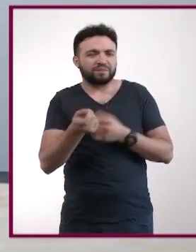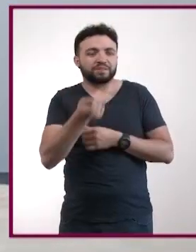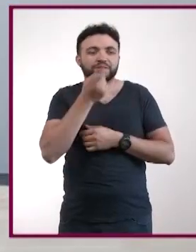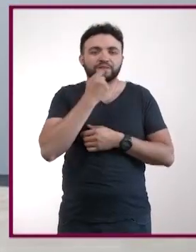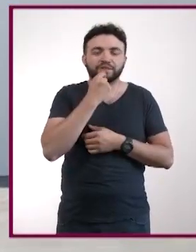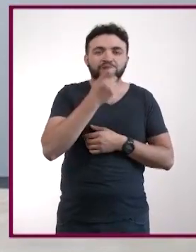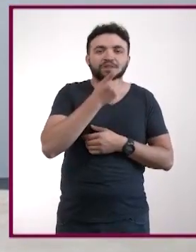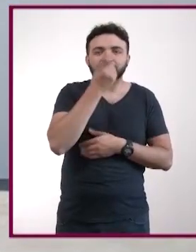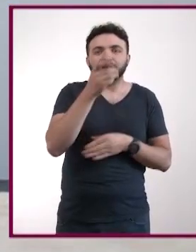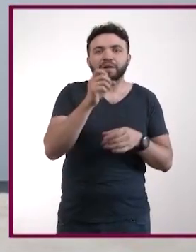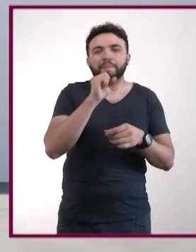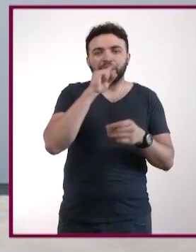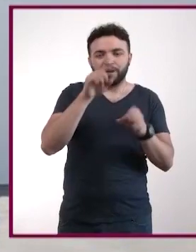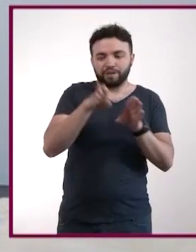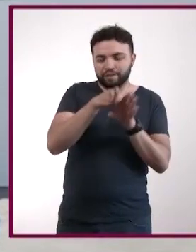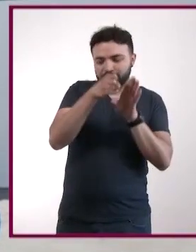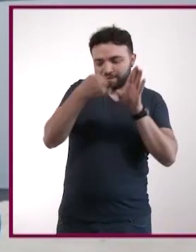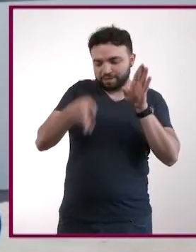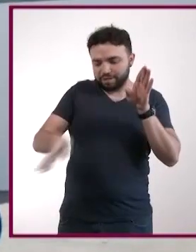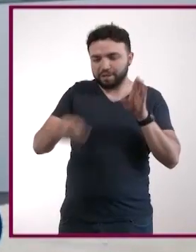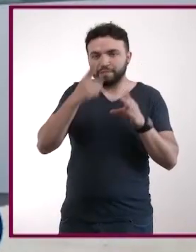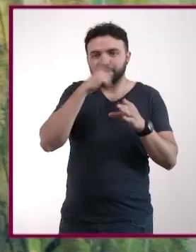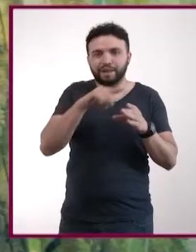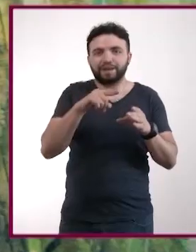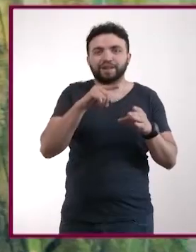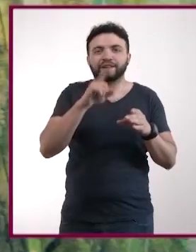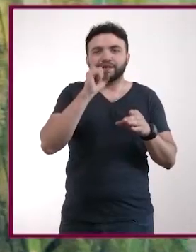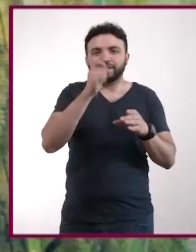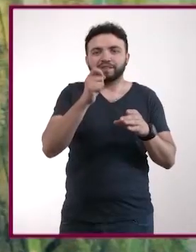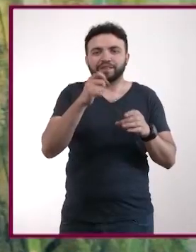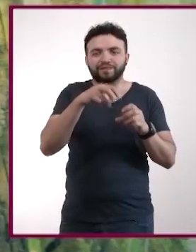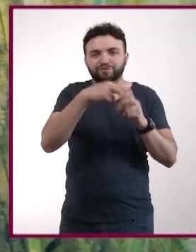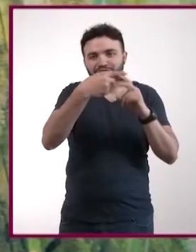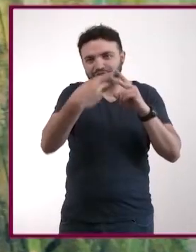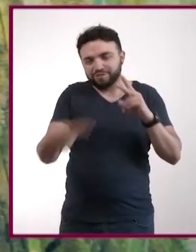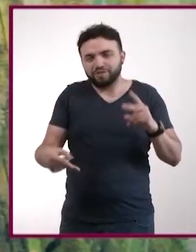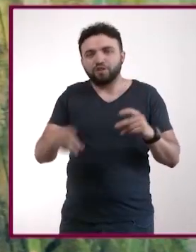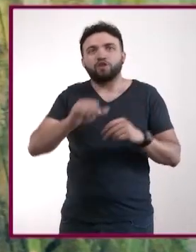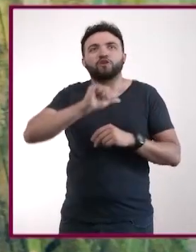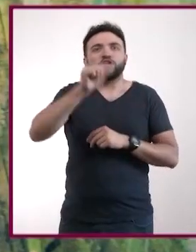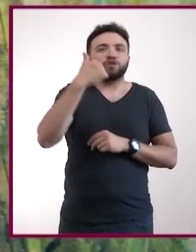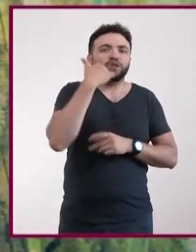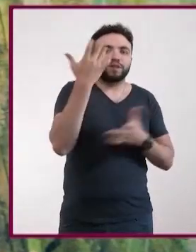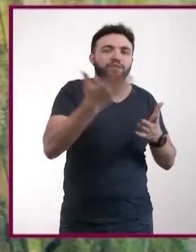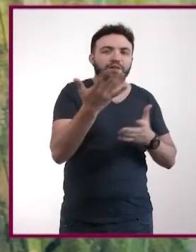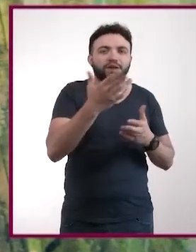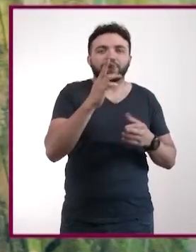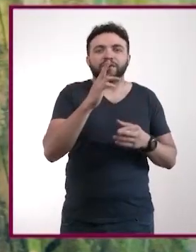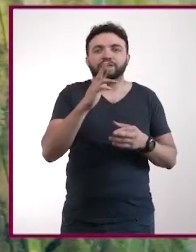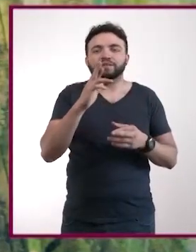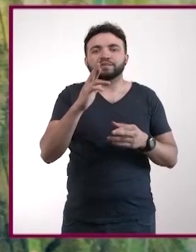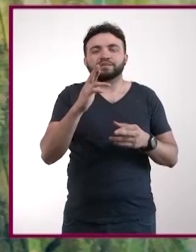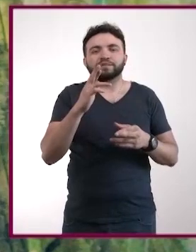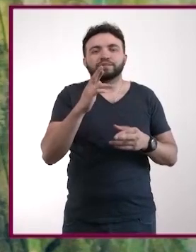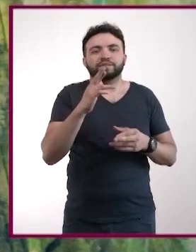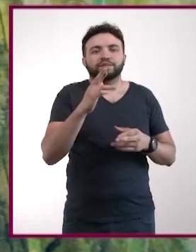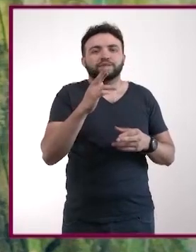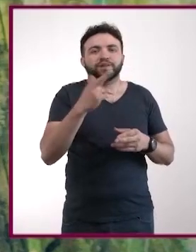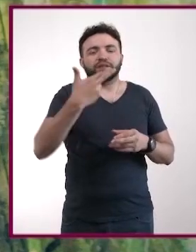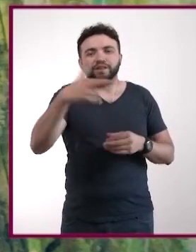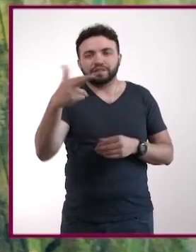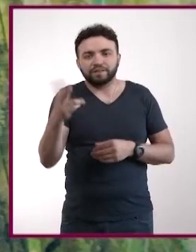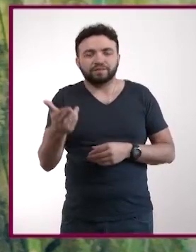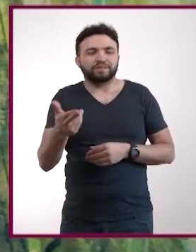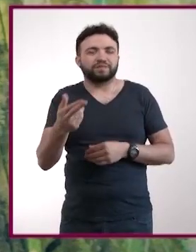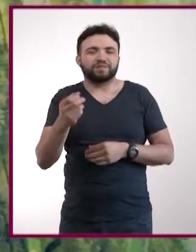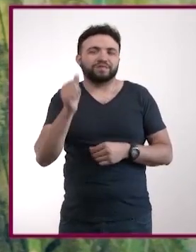unas resbaladillas para caer en la laguna y otros querían hacer restaurantes, otros querían, etcétera, ¿no? Una visión diferente.